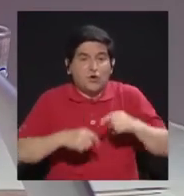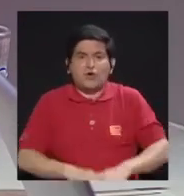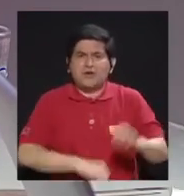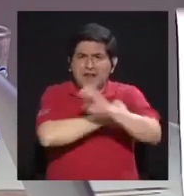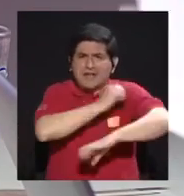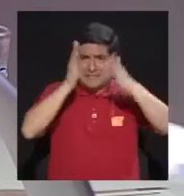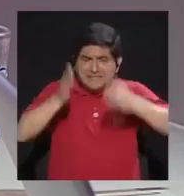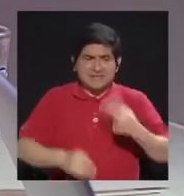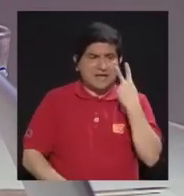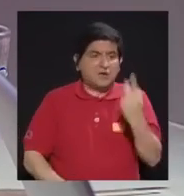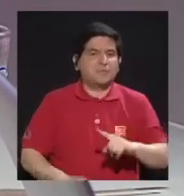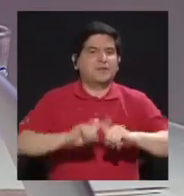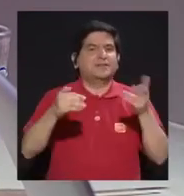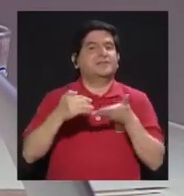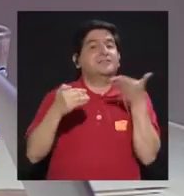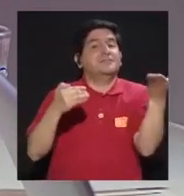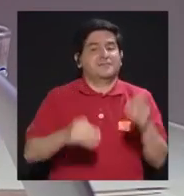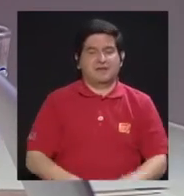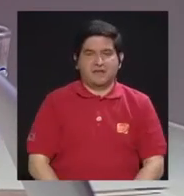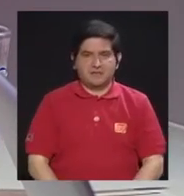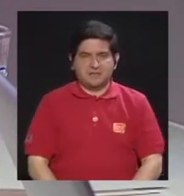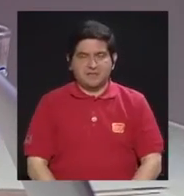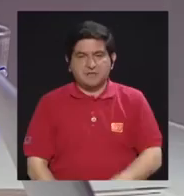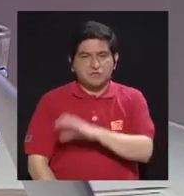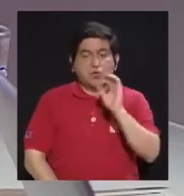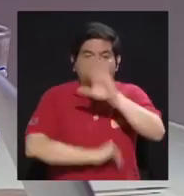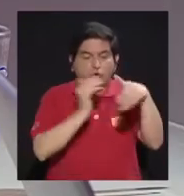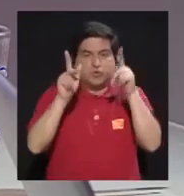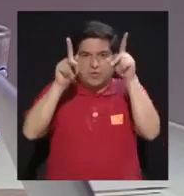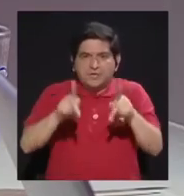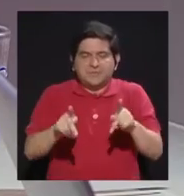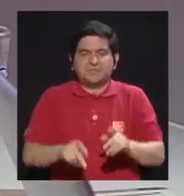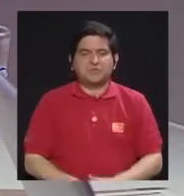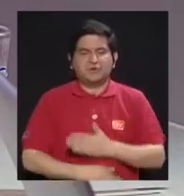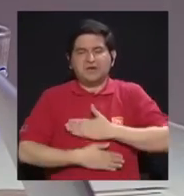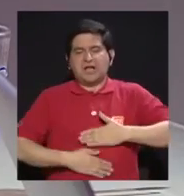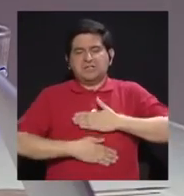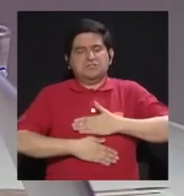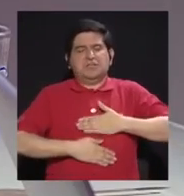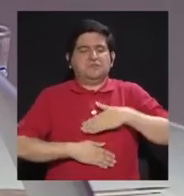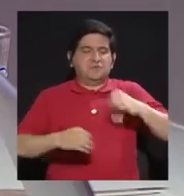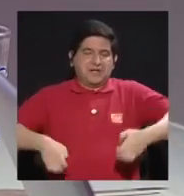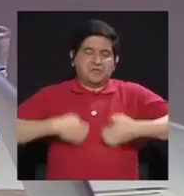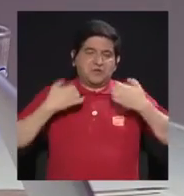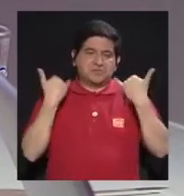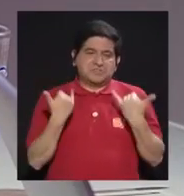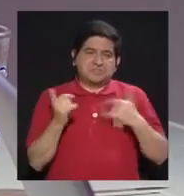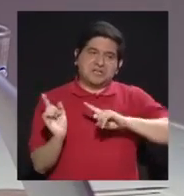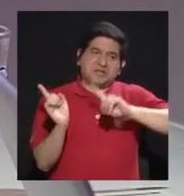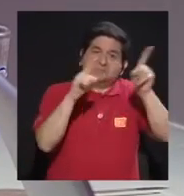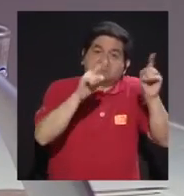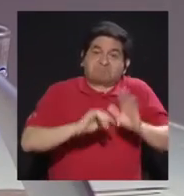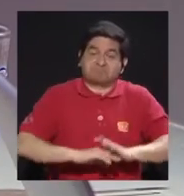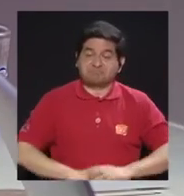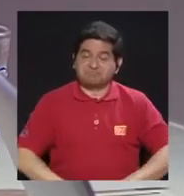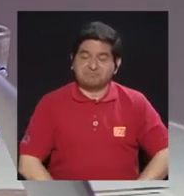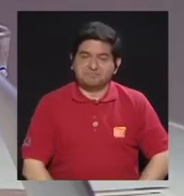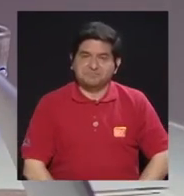otra cosa. Si no, estaríamos allá todos disfrutando de lo que existe.